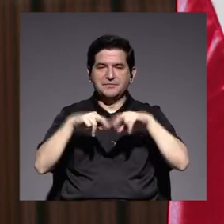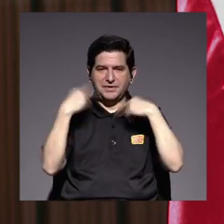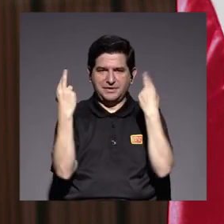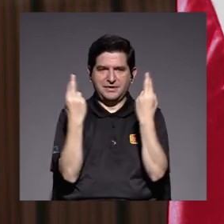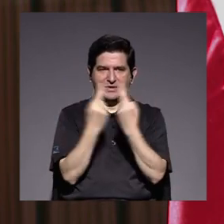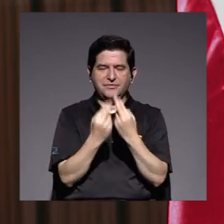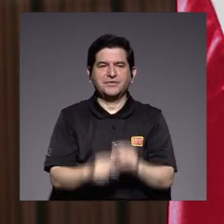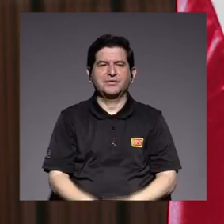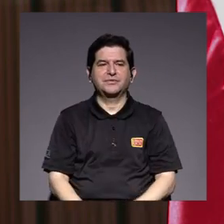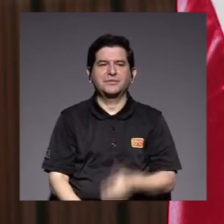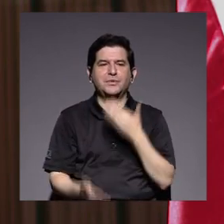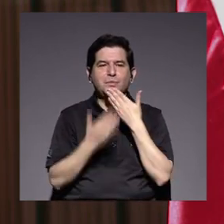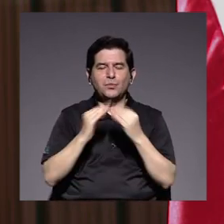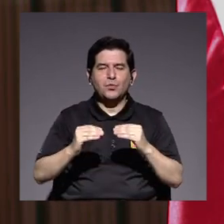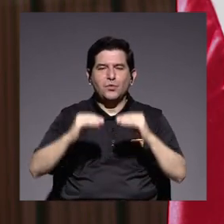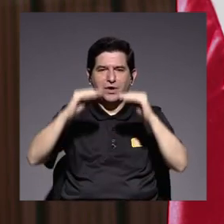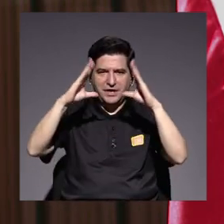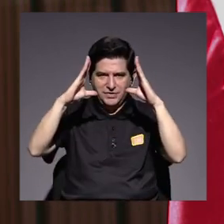¡Gracias!